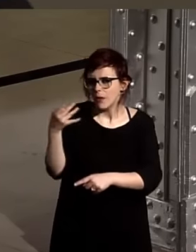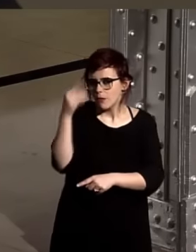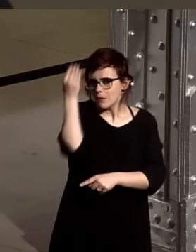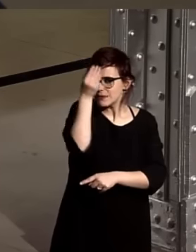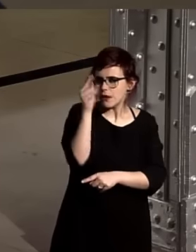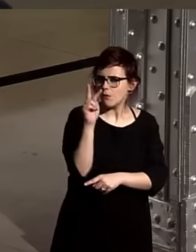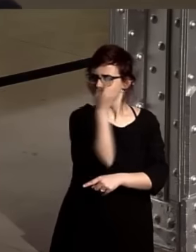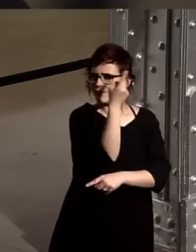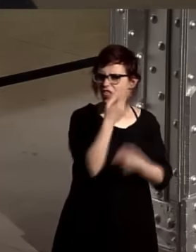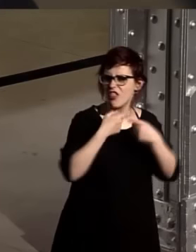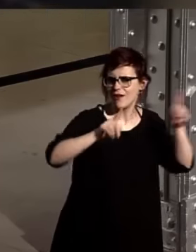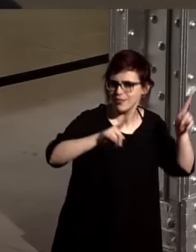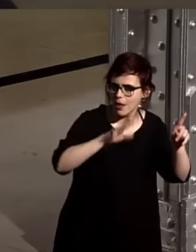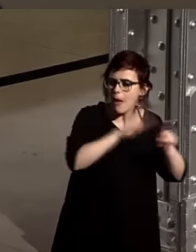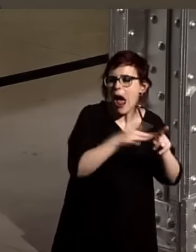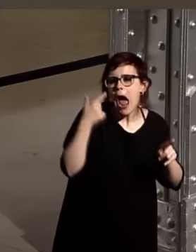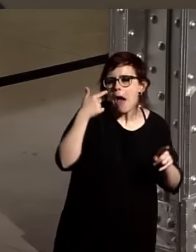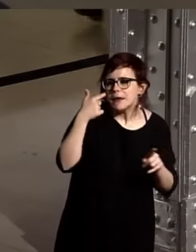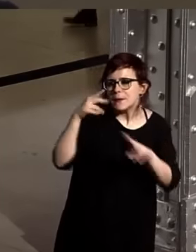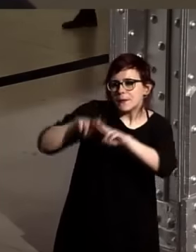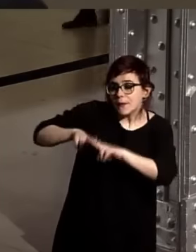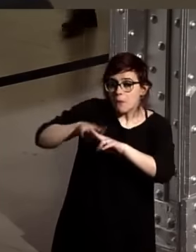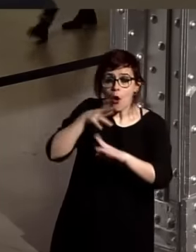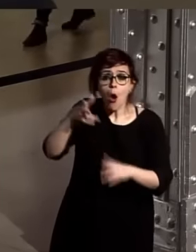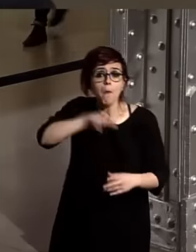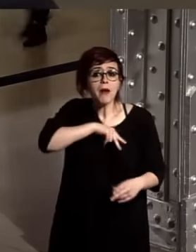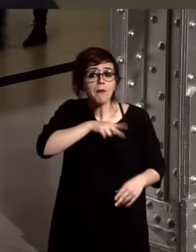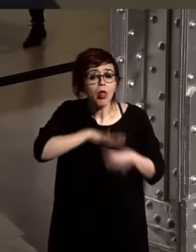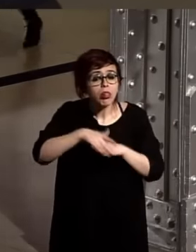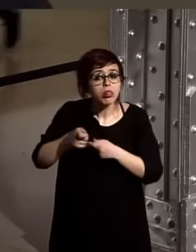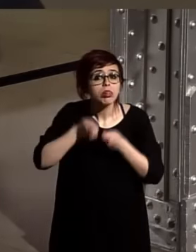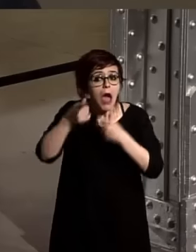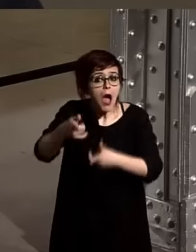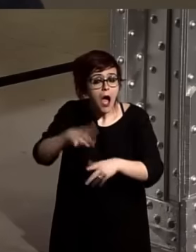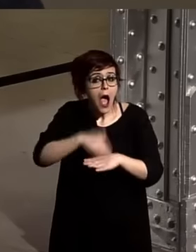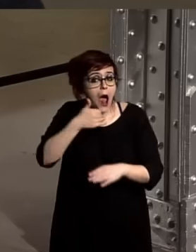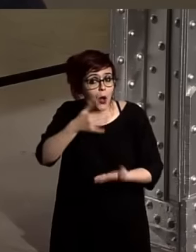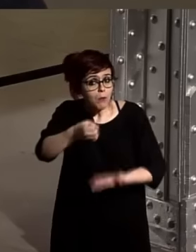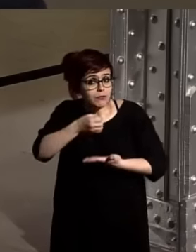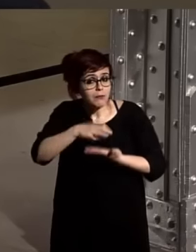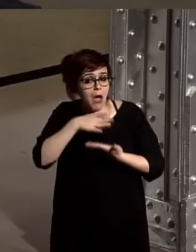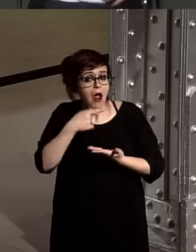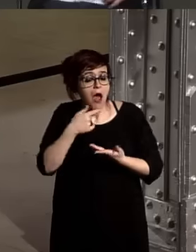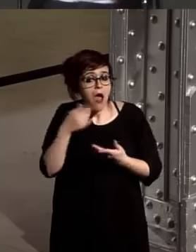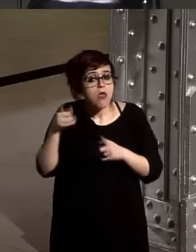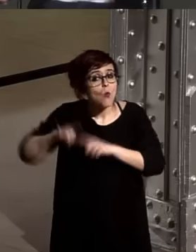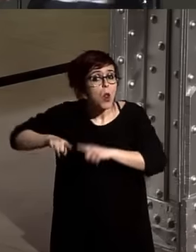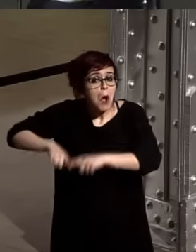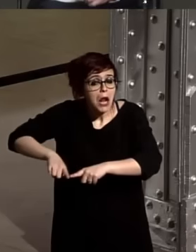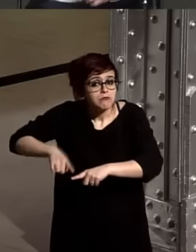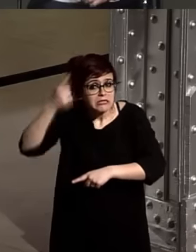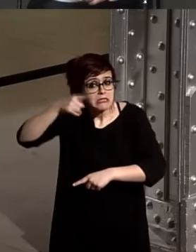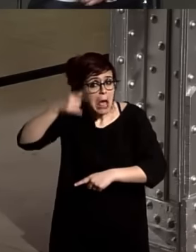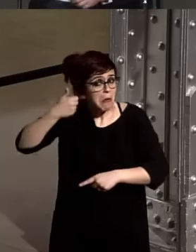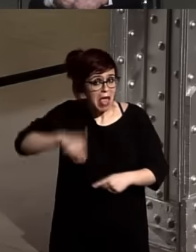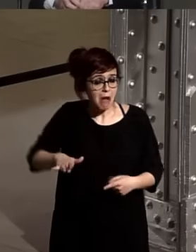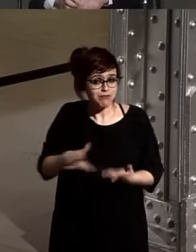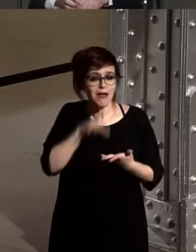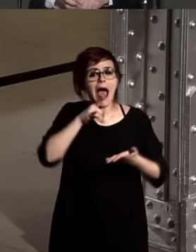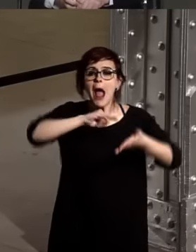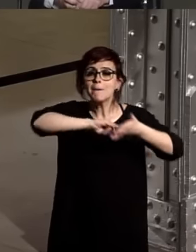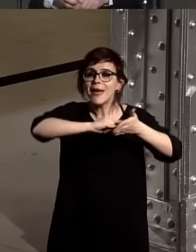lo contrario a lo que se piensa porque a nadie le da ningún premio por decir lo que ya se piensa O sea que es que el método es en sí mismo